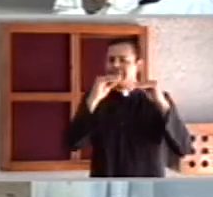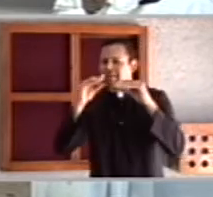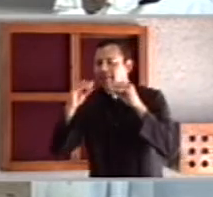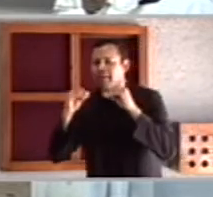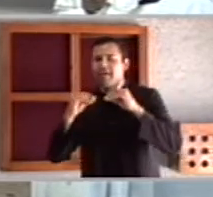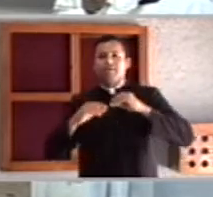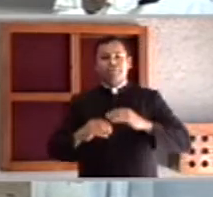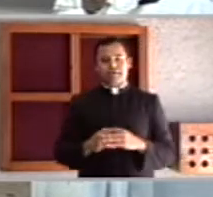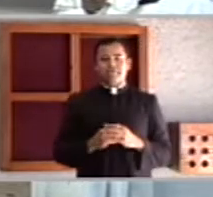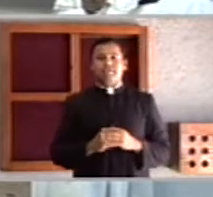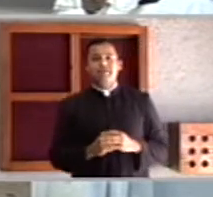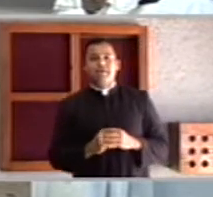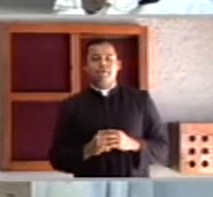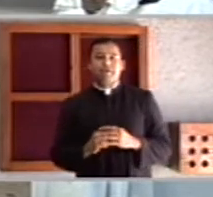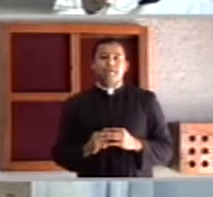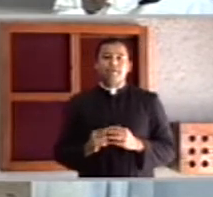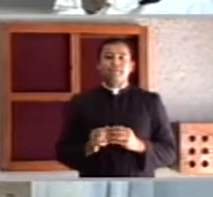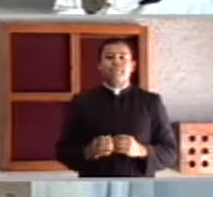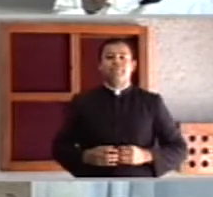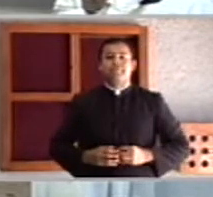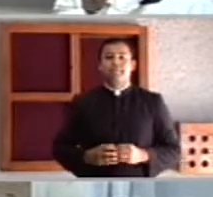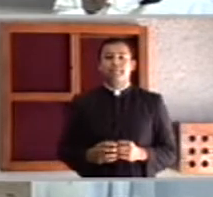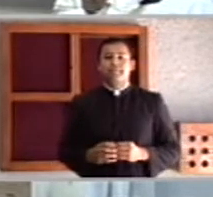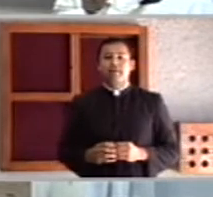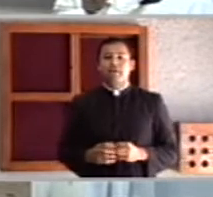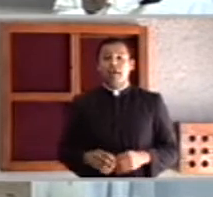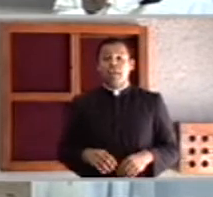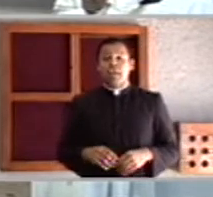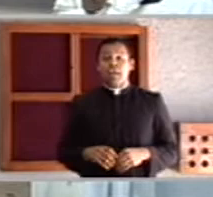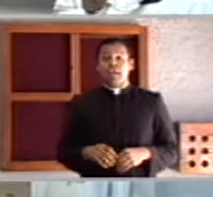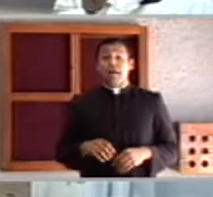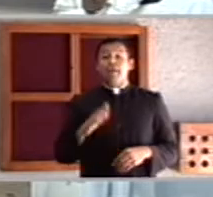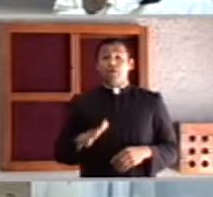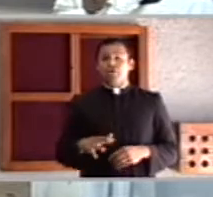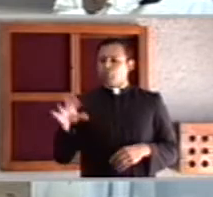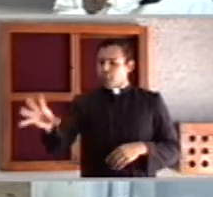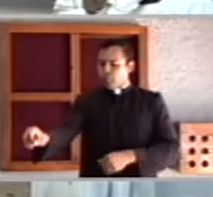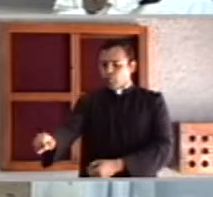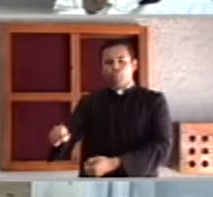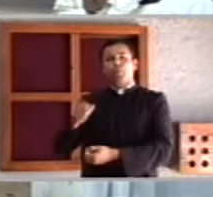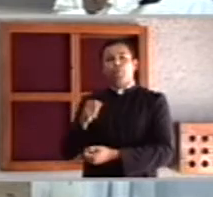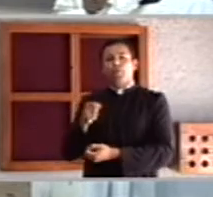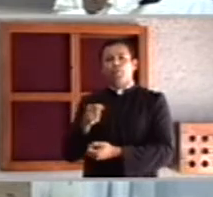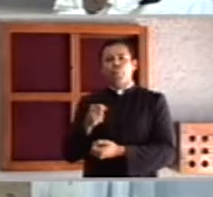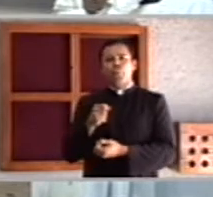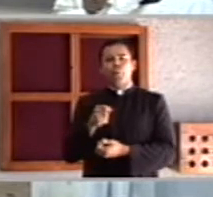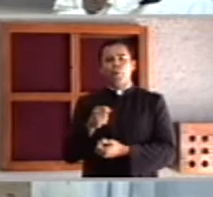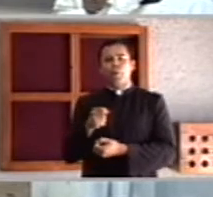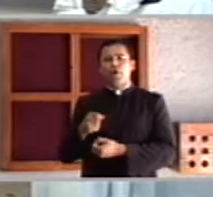et traditus est lili liber profete Isaiae,